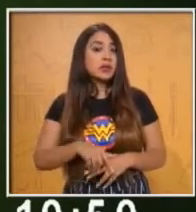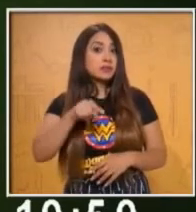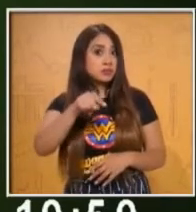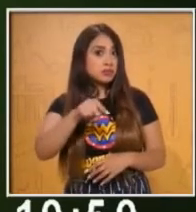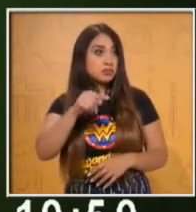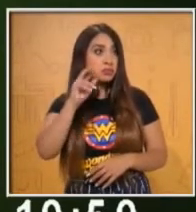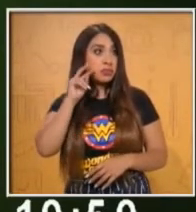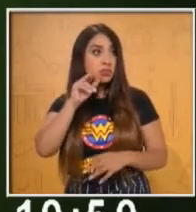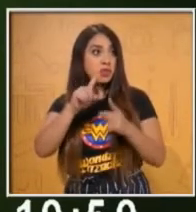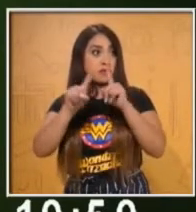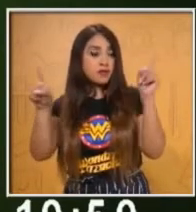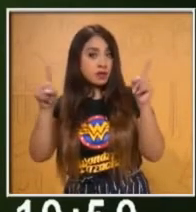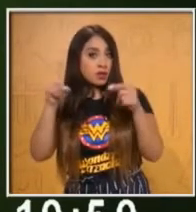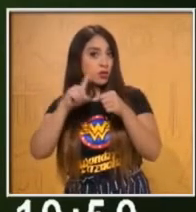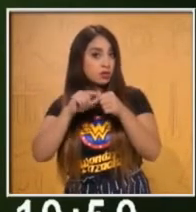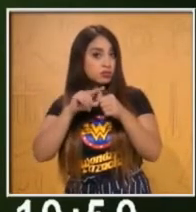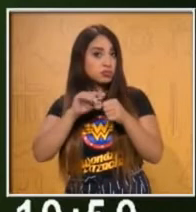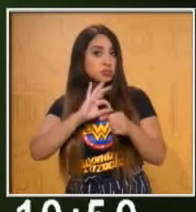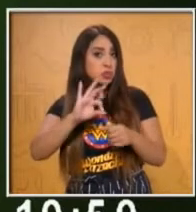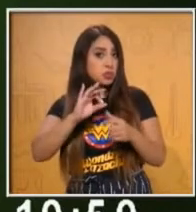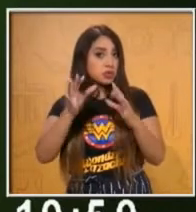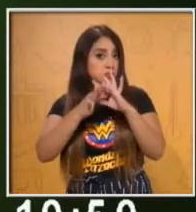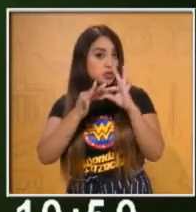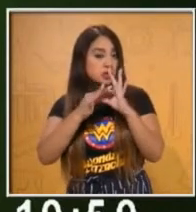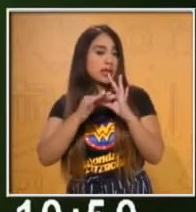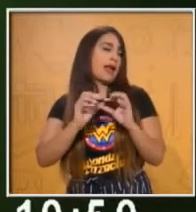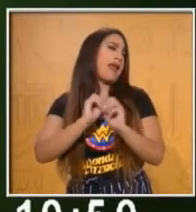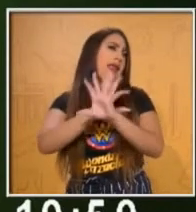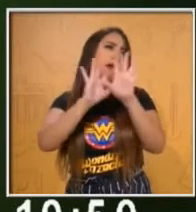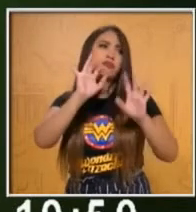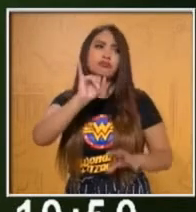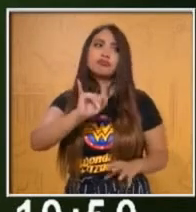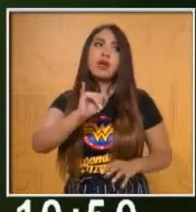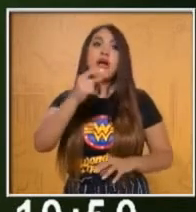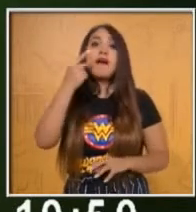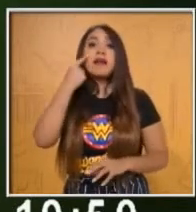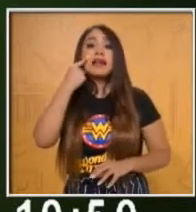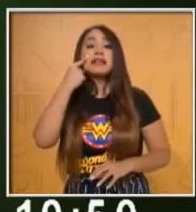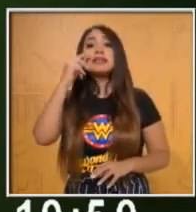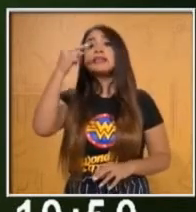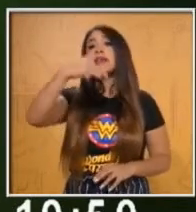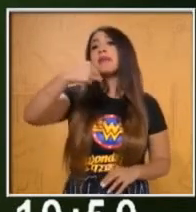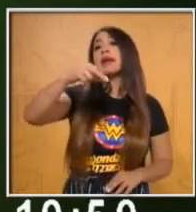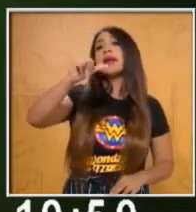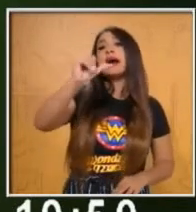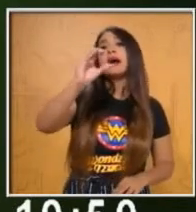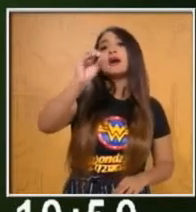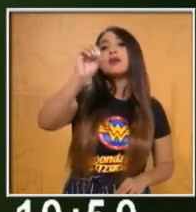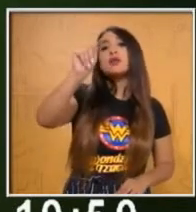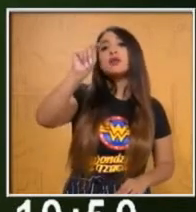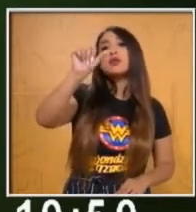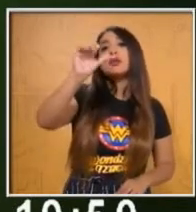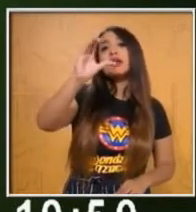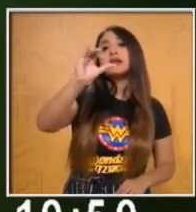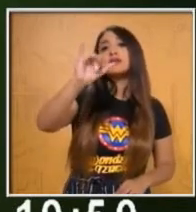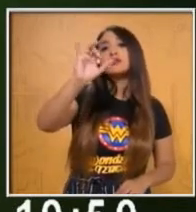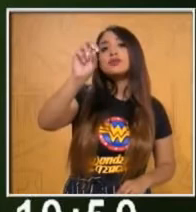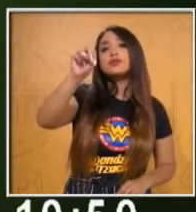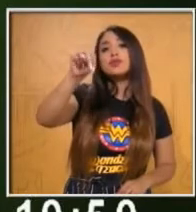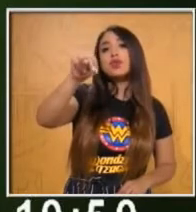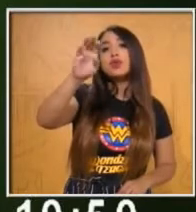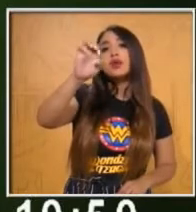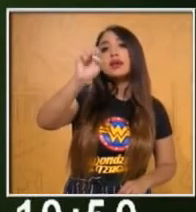Claro, ¿me puede explicar? Claro que sí, maestra Yuli. Es porque son acotaciones. ¿Qué es eso? Las acotaciones